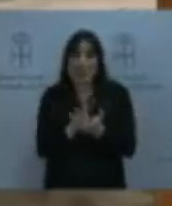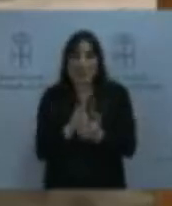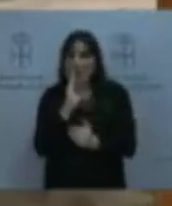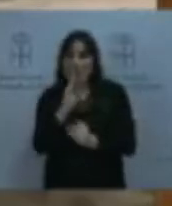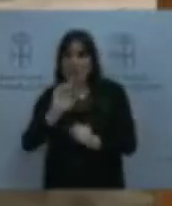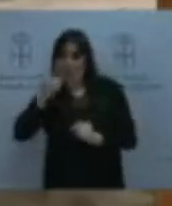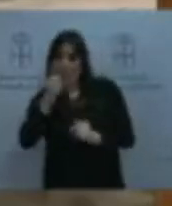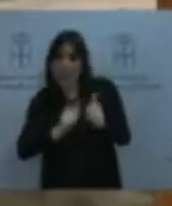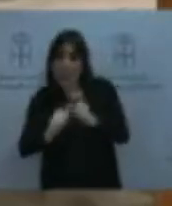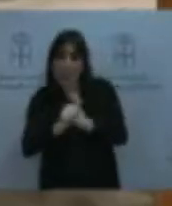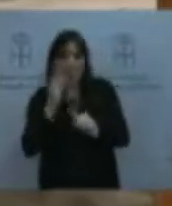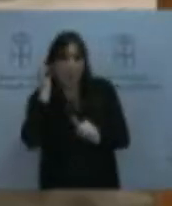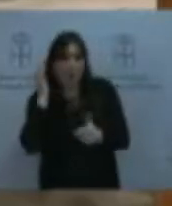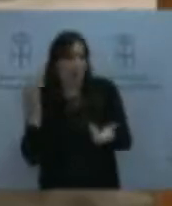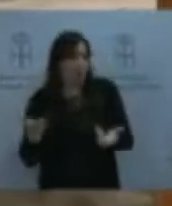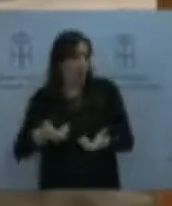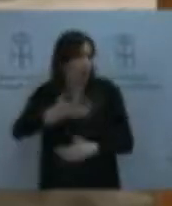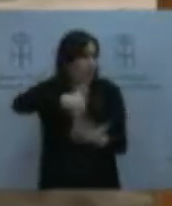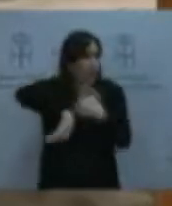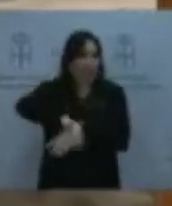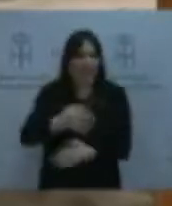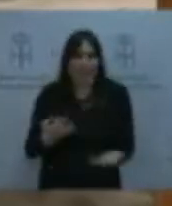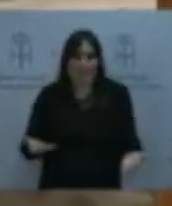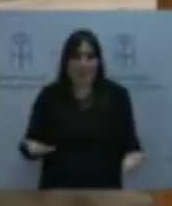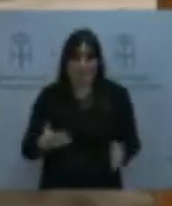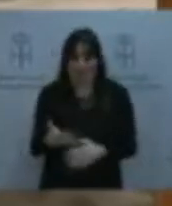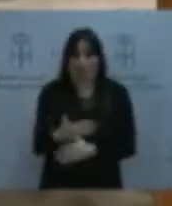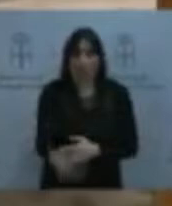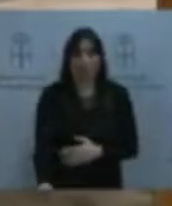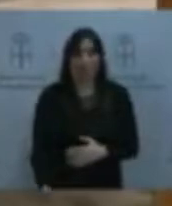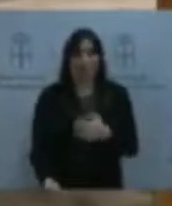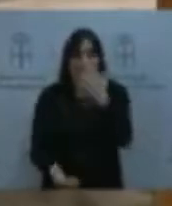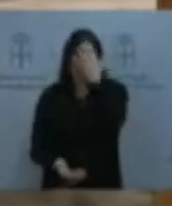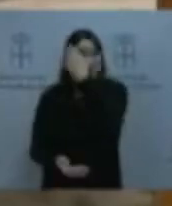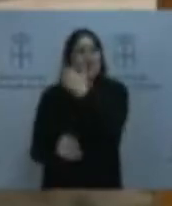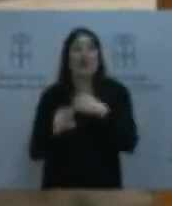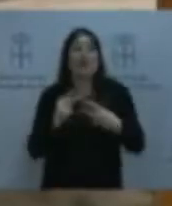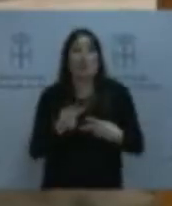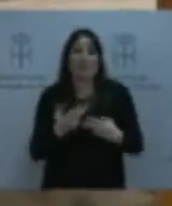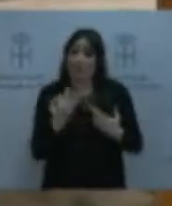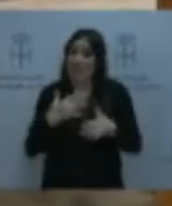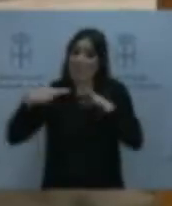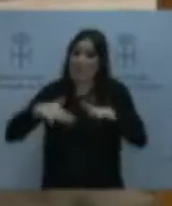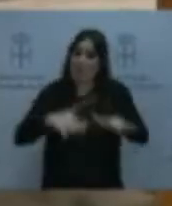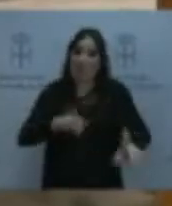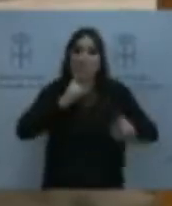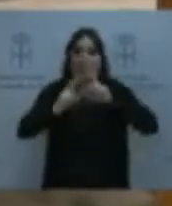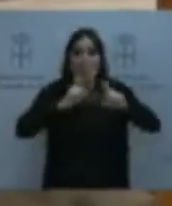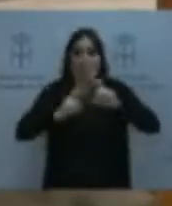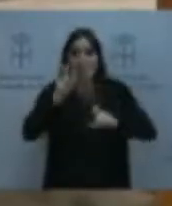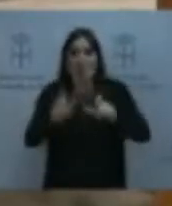precariedad laboral. La respuesta, movilizaciones, protestas de las trabajadoras, sentencias del Tribunal Superior de Justicia de